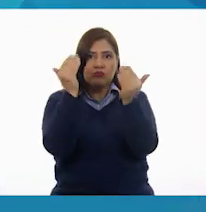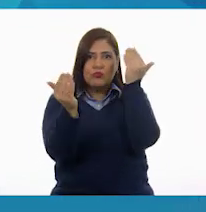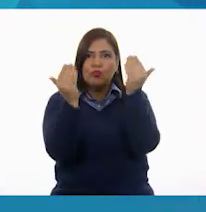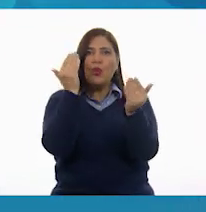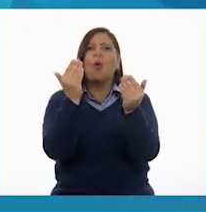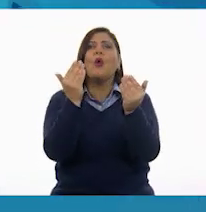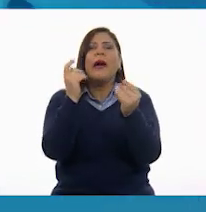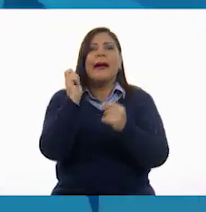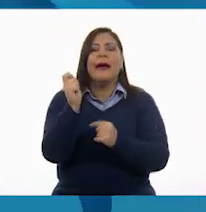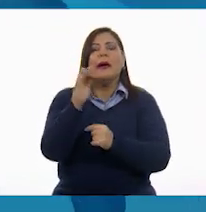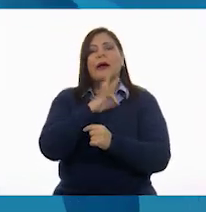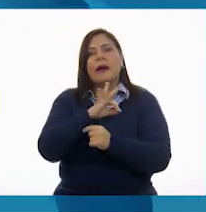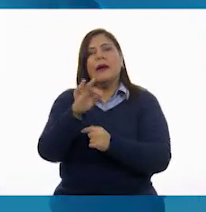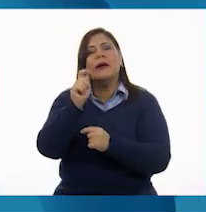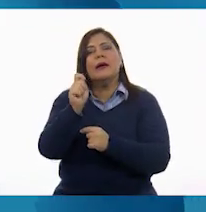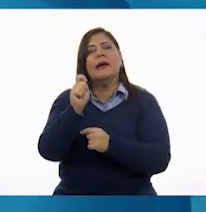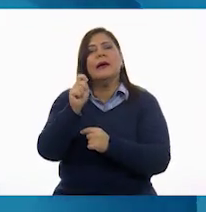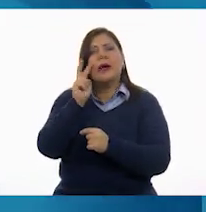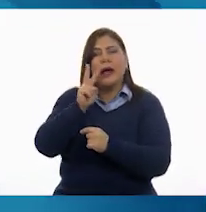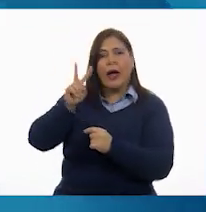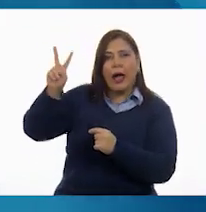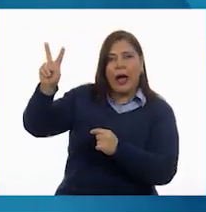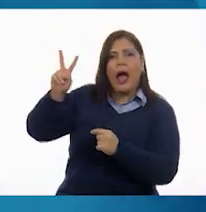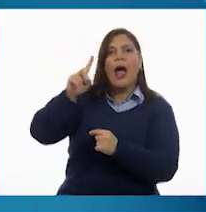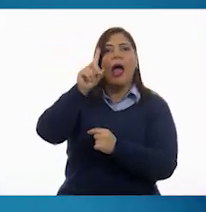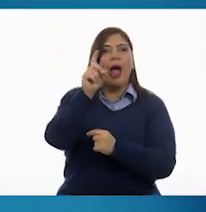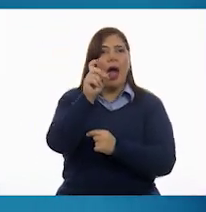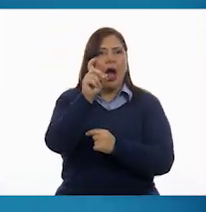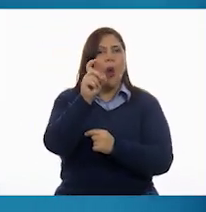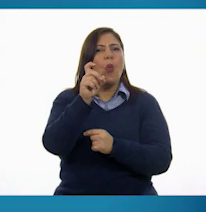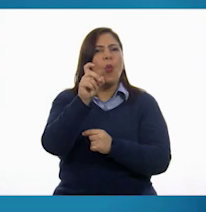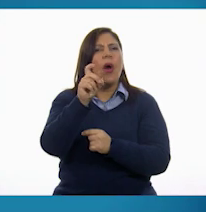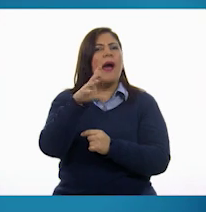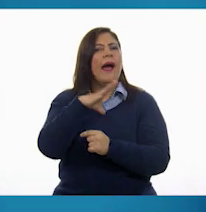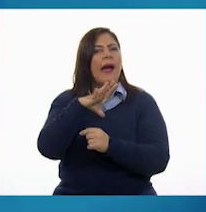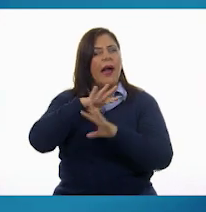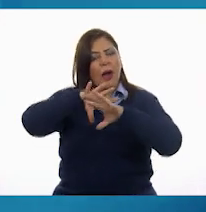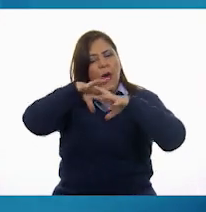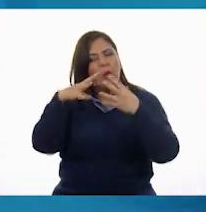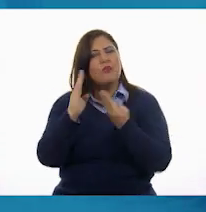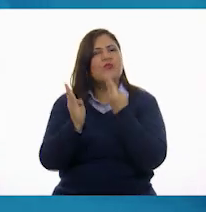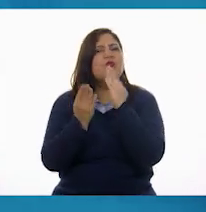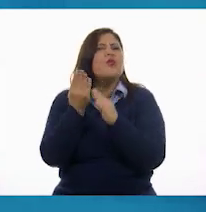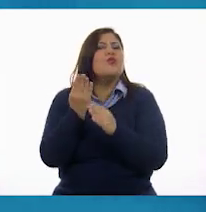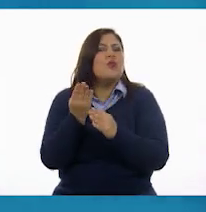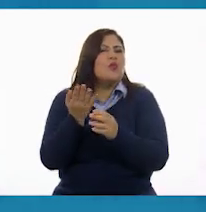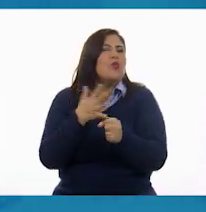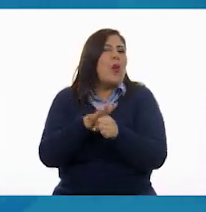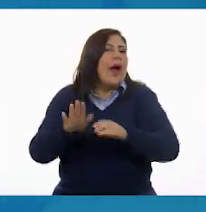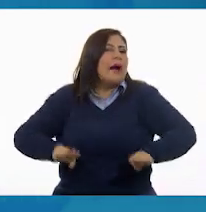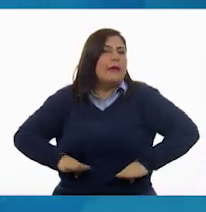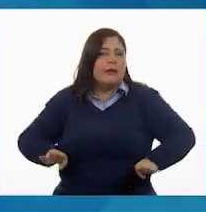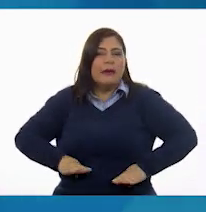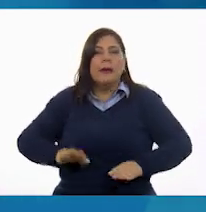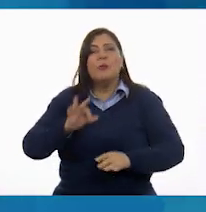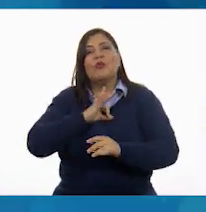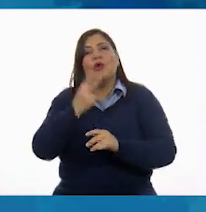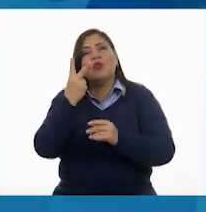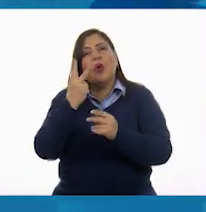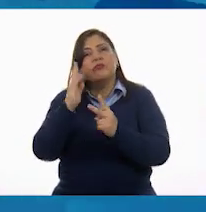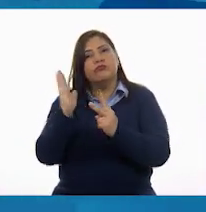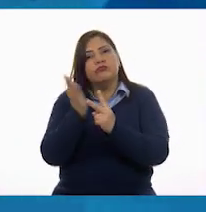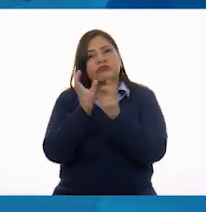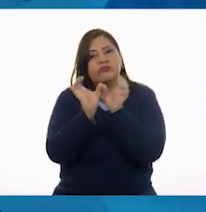el tipo de agua que tiene nuestro planeta. Podemos dividirlo en dos,